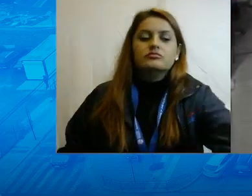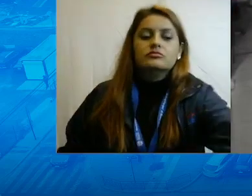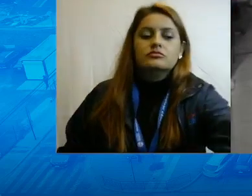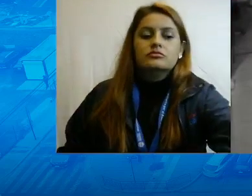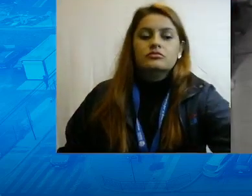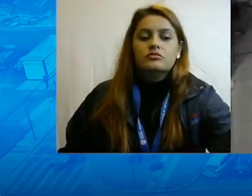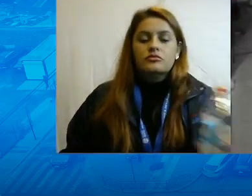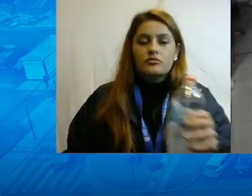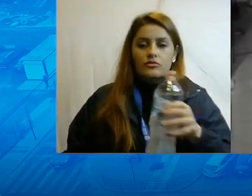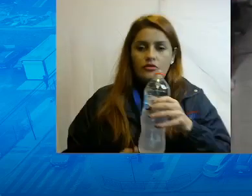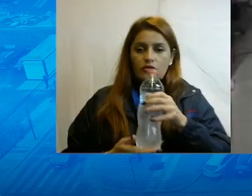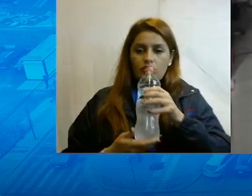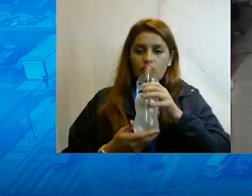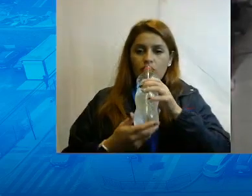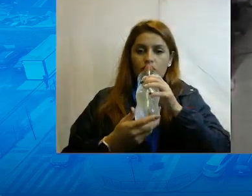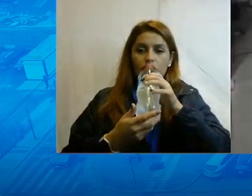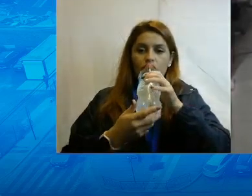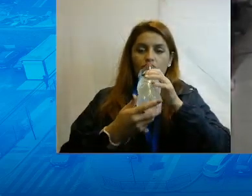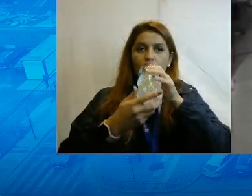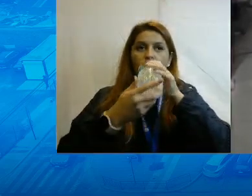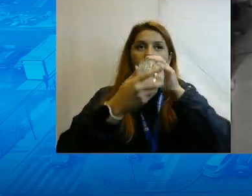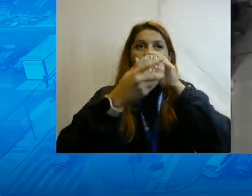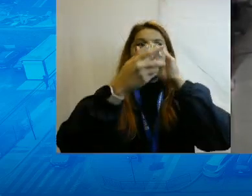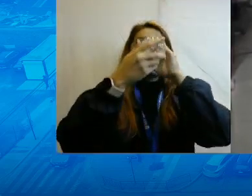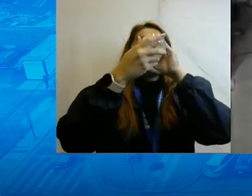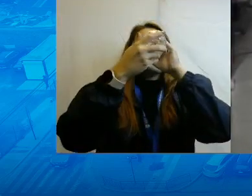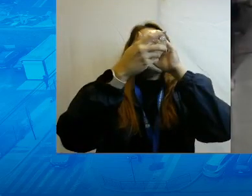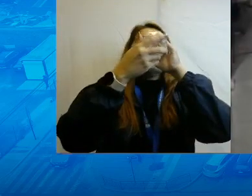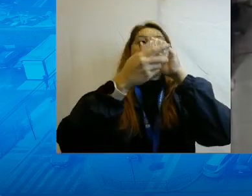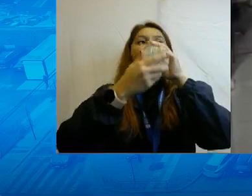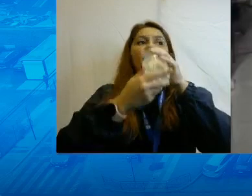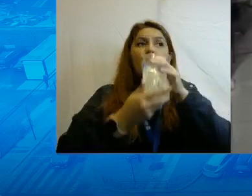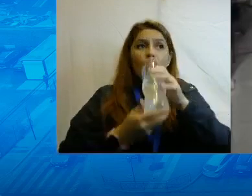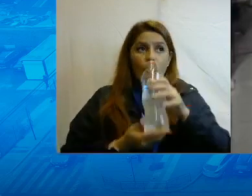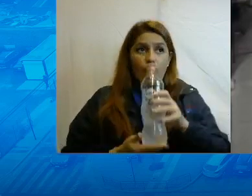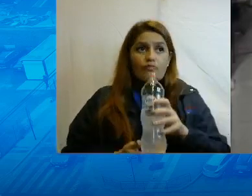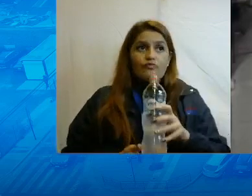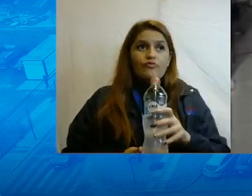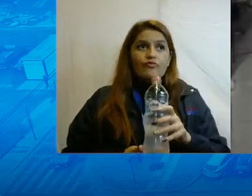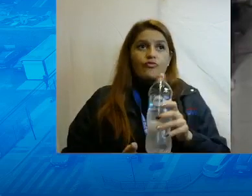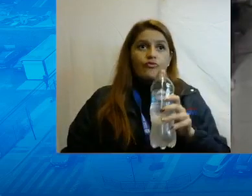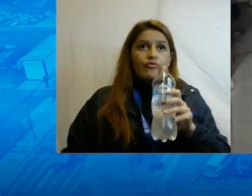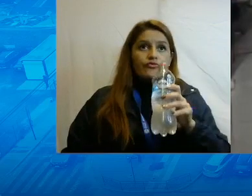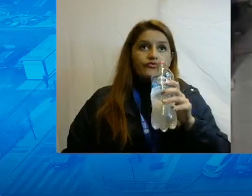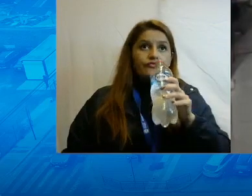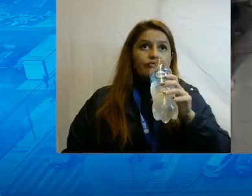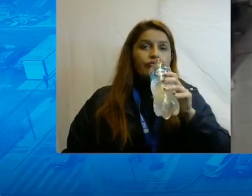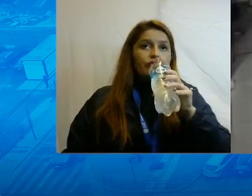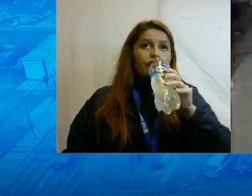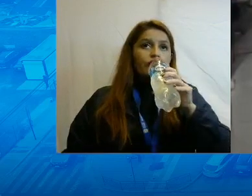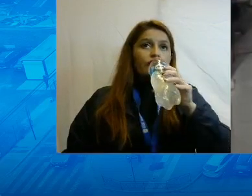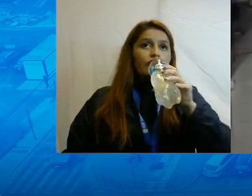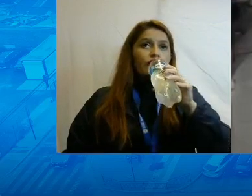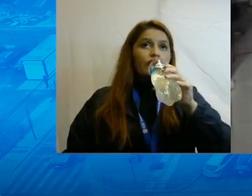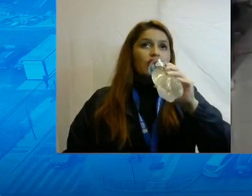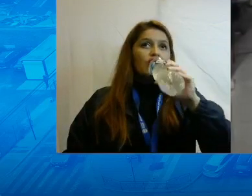Claro, yo entiendo el tema. Lo que pasa es que pillar el gato en la mañana era complicado, pillar la gata fue complicado para la señora mayor, adulto mayor